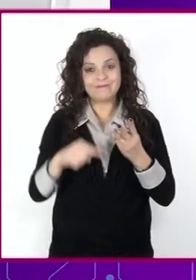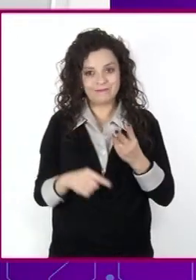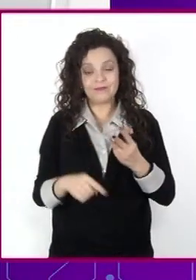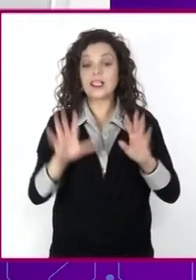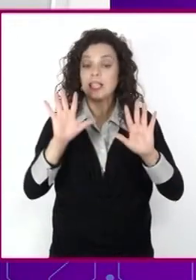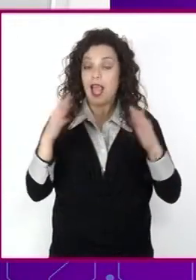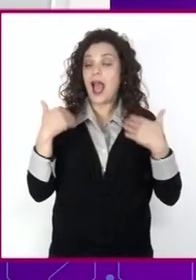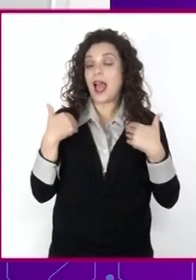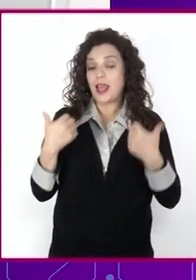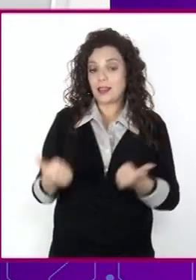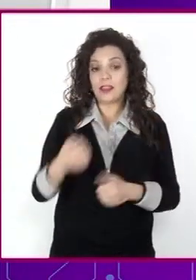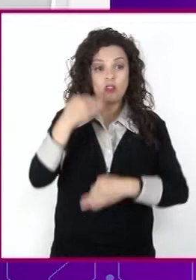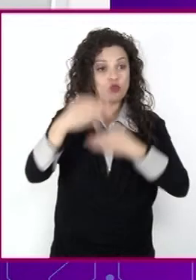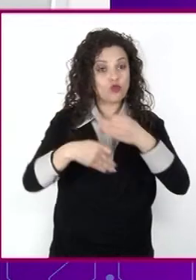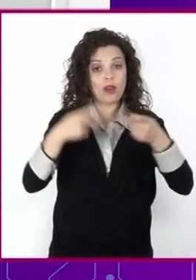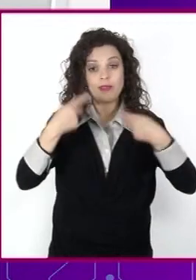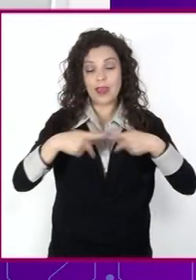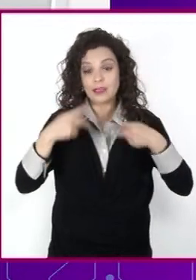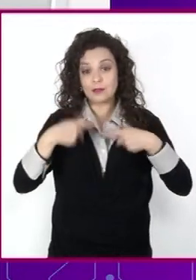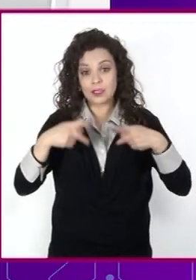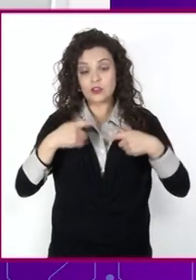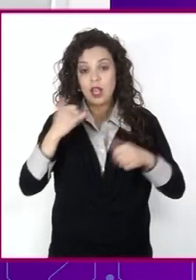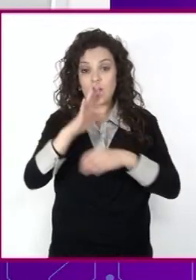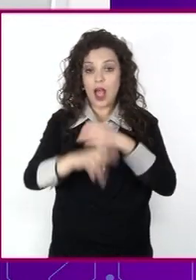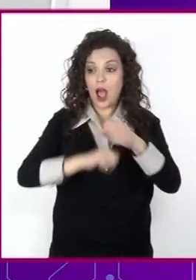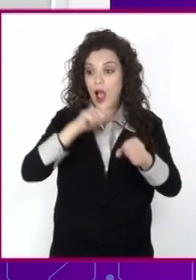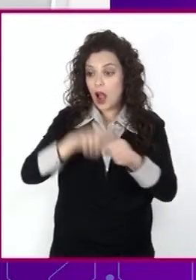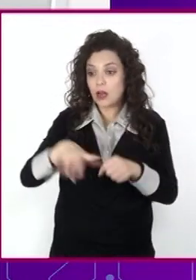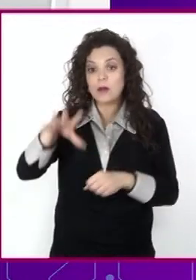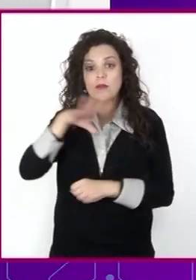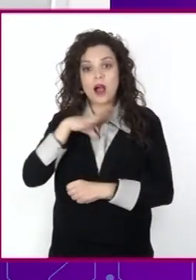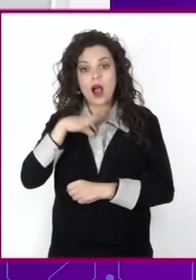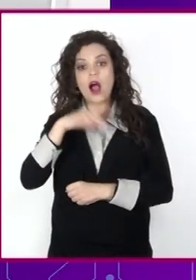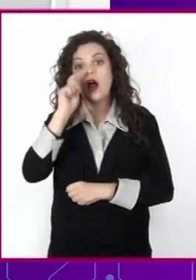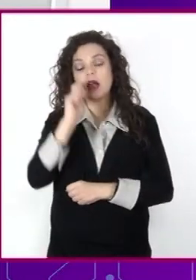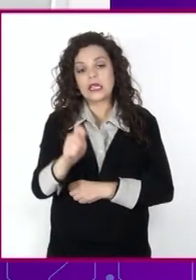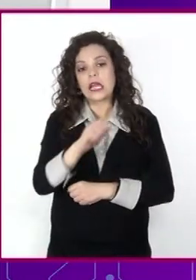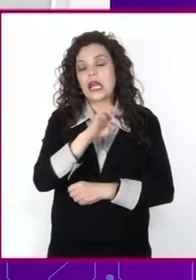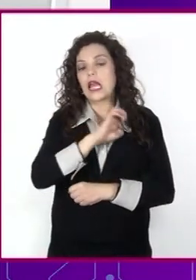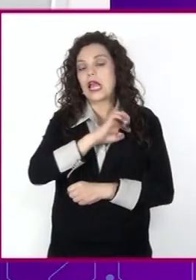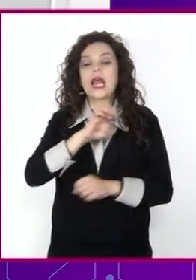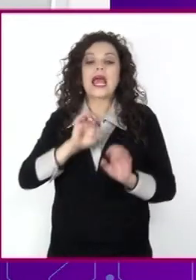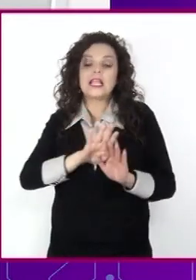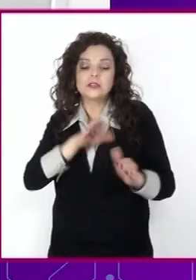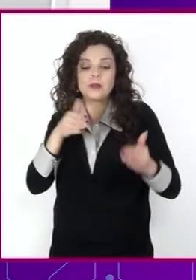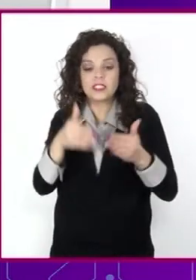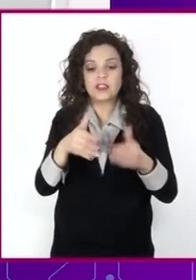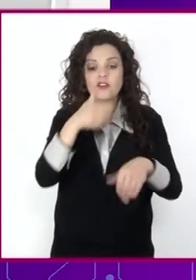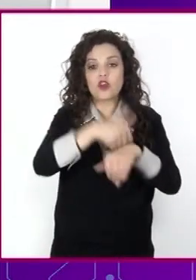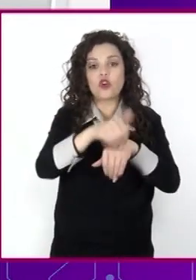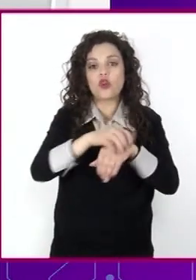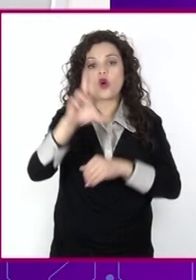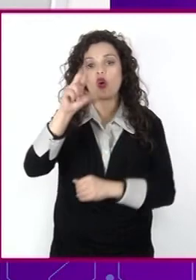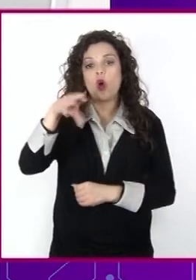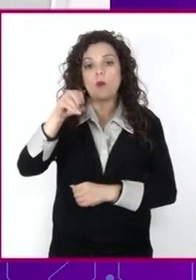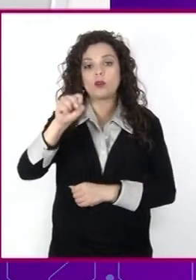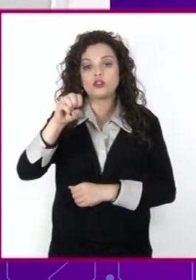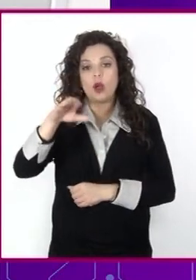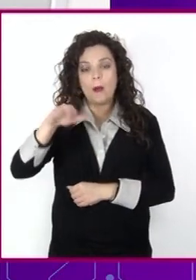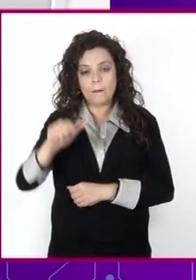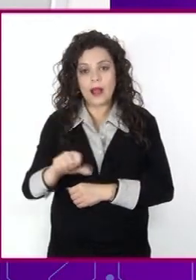que todos los seres vivos tenemos una cantidad específica de cromosomas, entre los que se incluyen